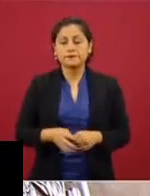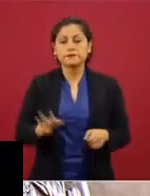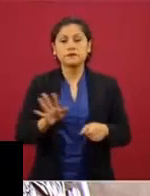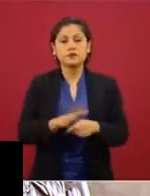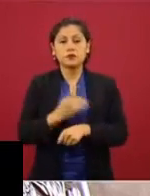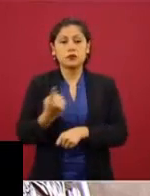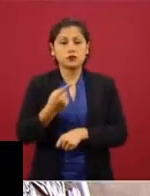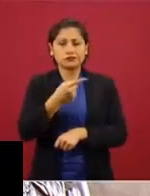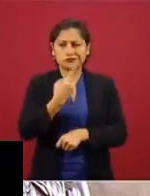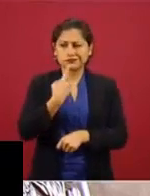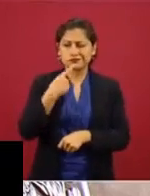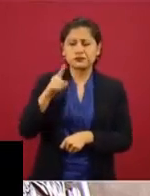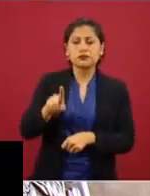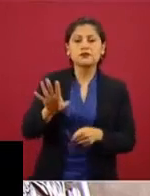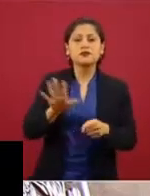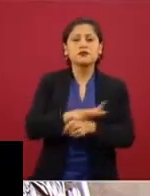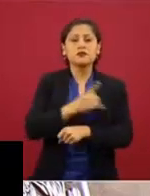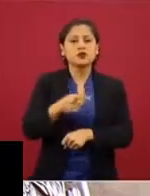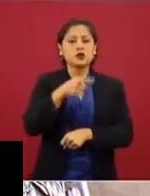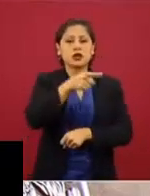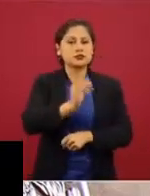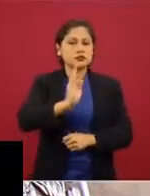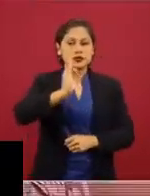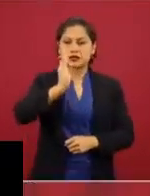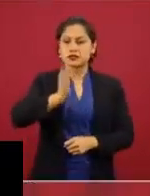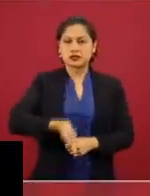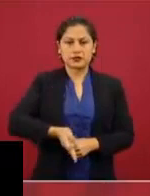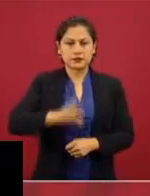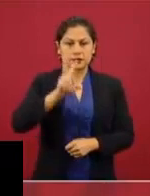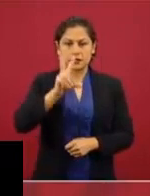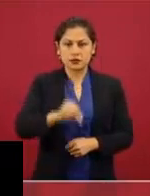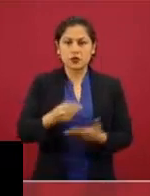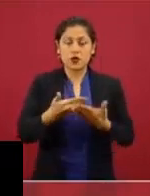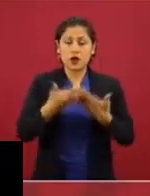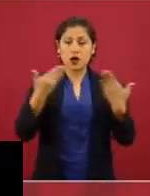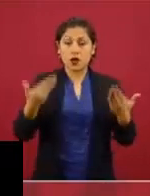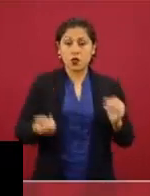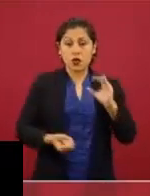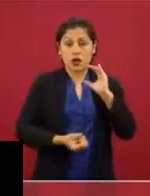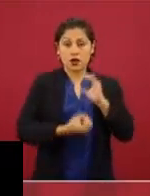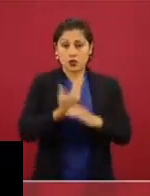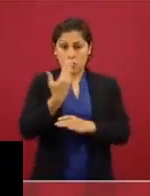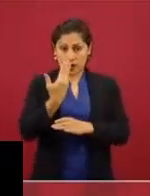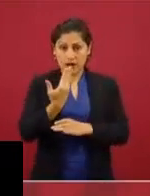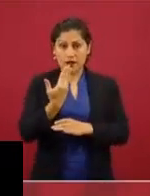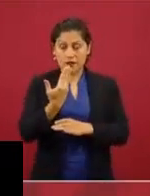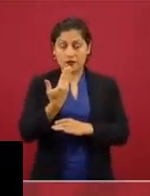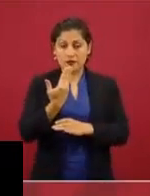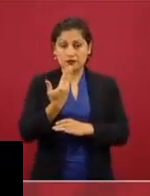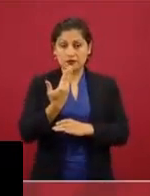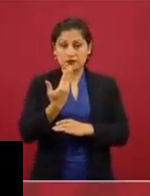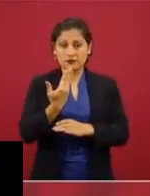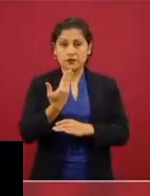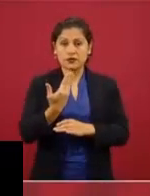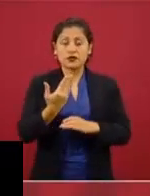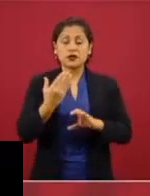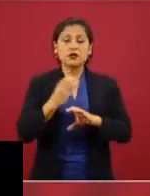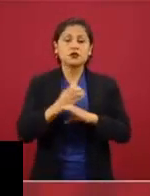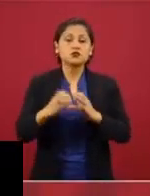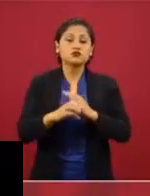las nuevas condiciones que se están